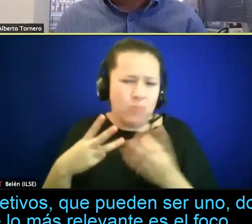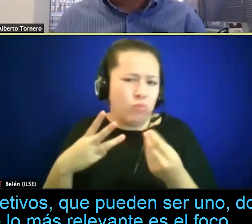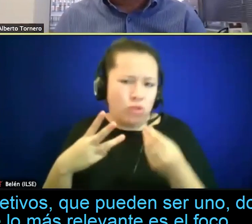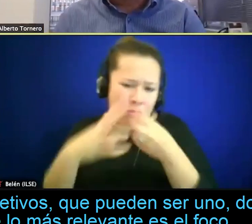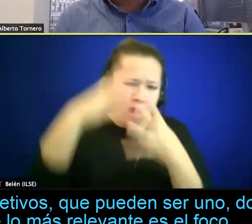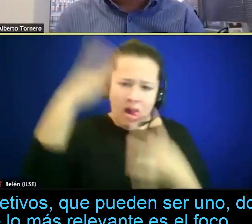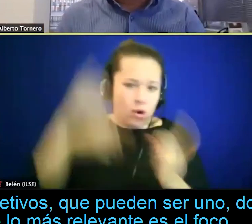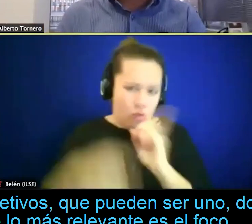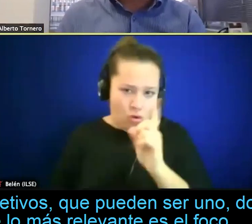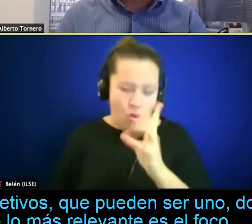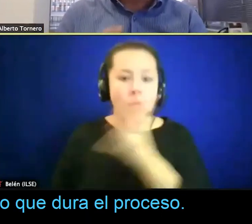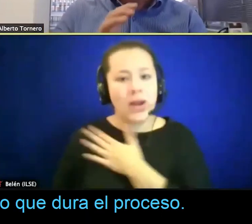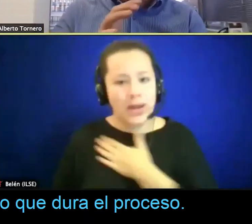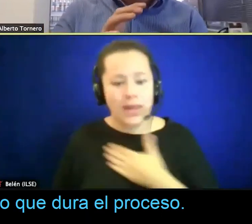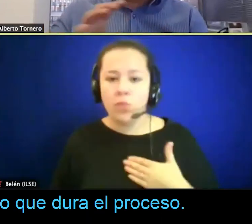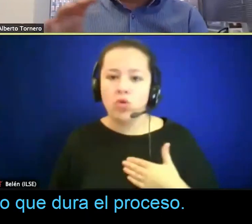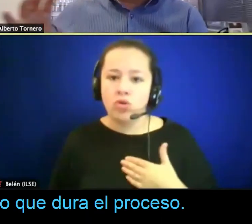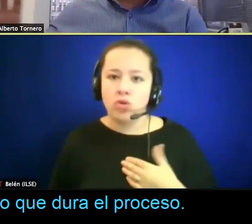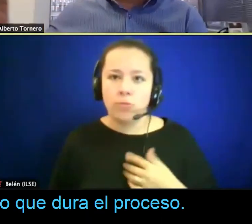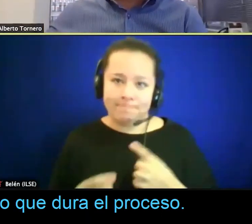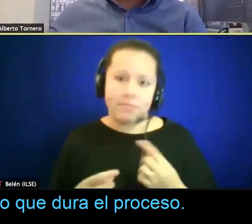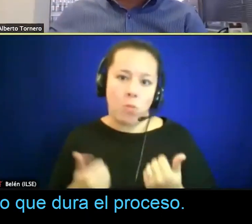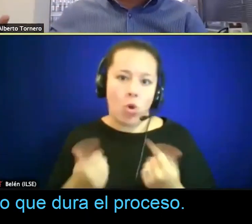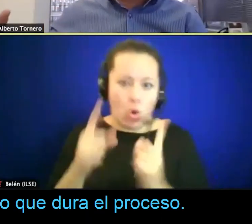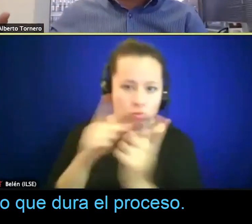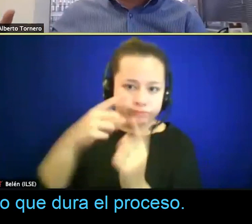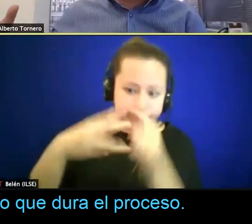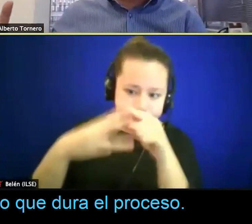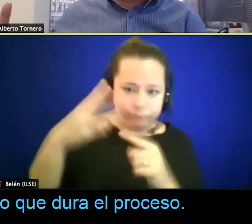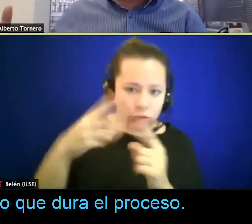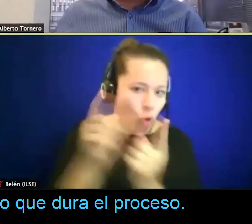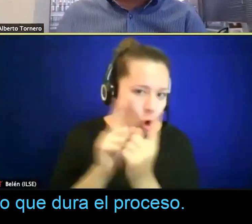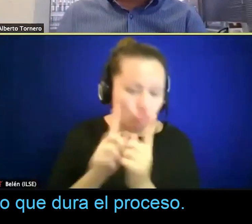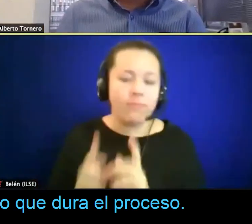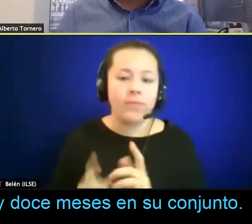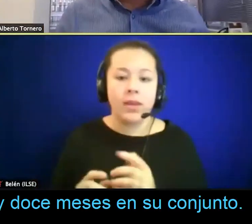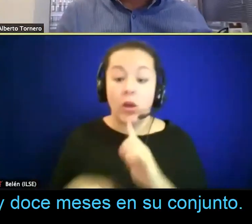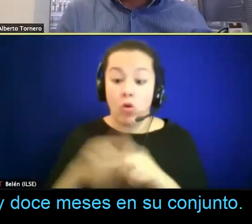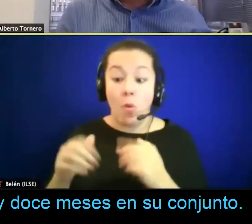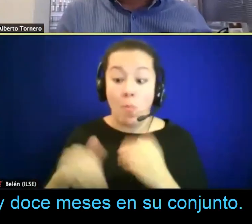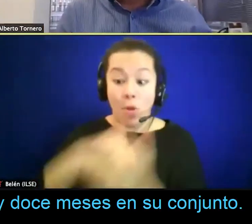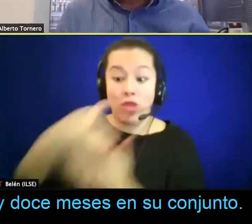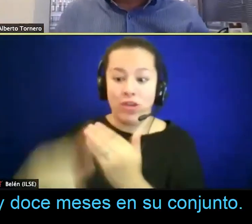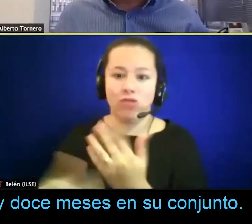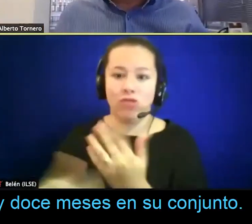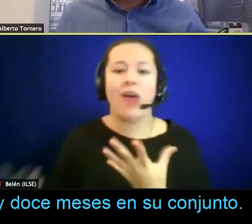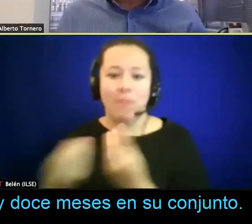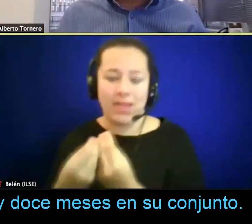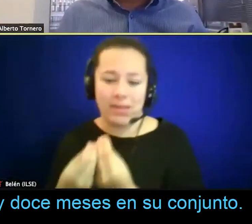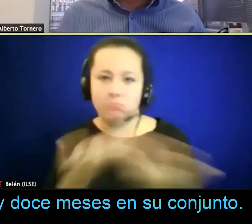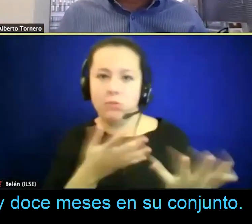porque creemos que lo más relevante es el foco, les acompañamos a lo largo de lo que dura el proceso. El proceso dura entre 9 y 12